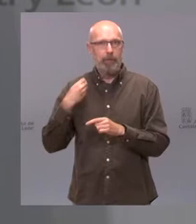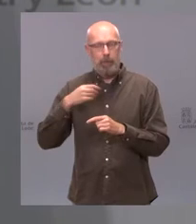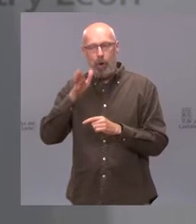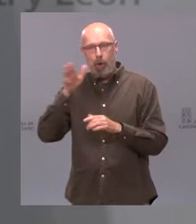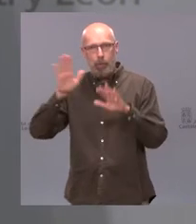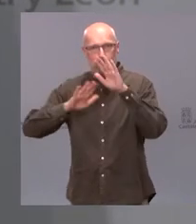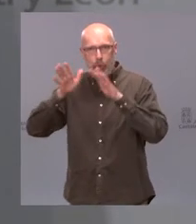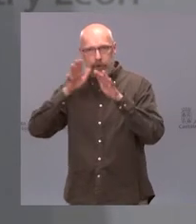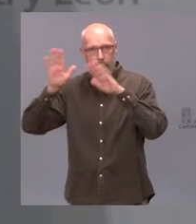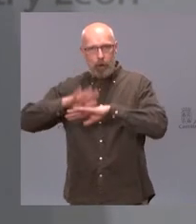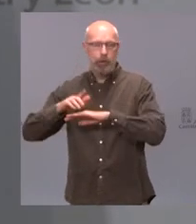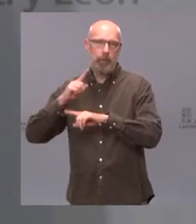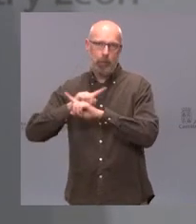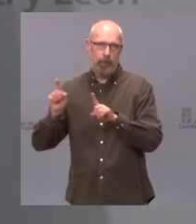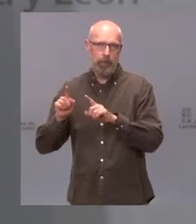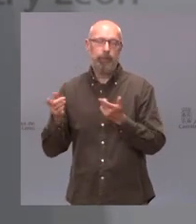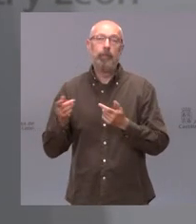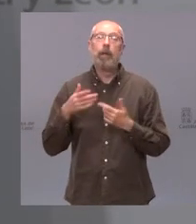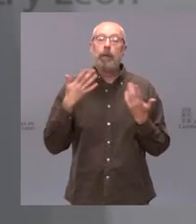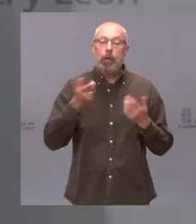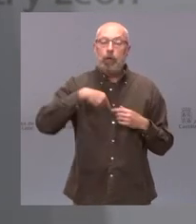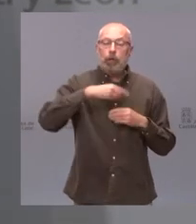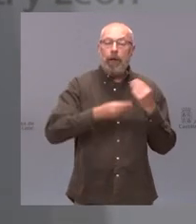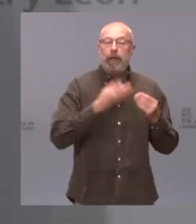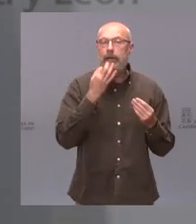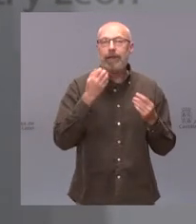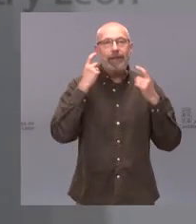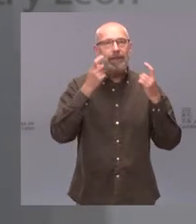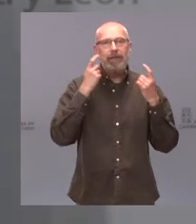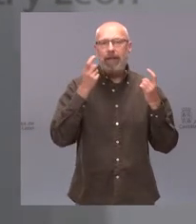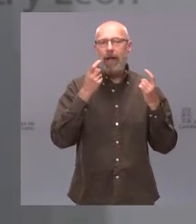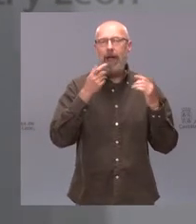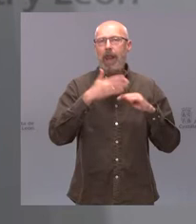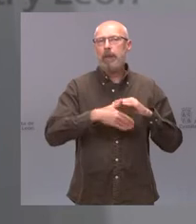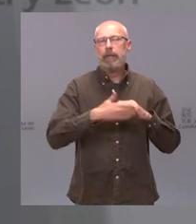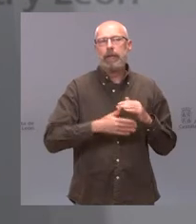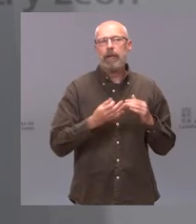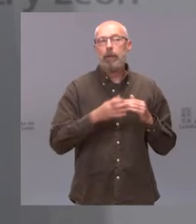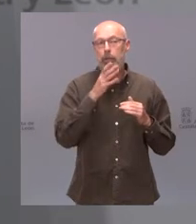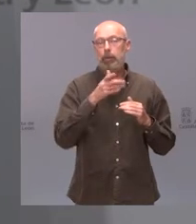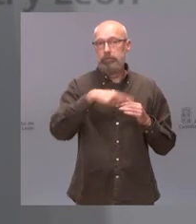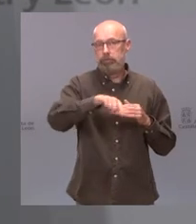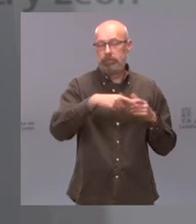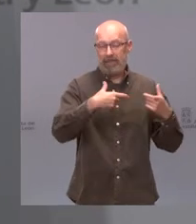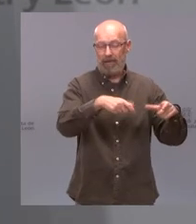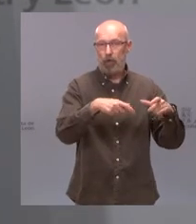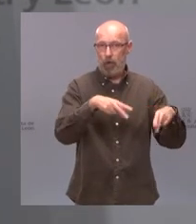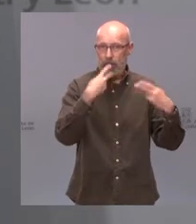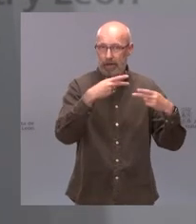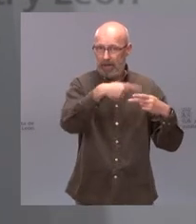intentar evitar, porque eso nos lo han solicitado los hosteleros en muchas ocasiones y pensamos que tienen toda la razón, que se